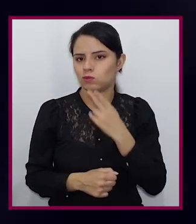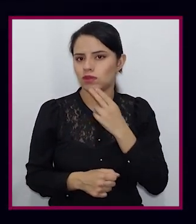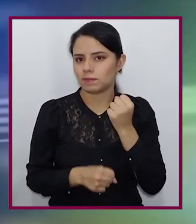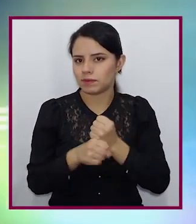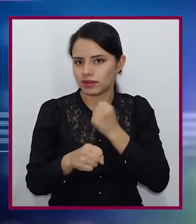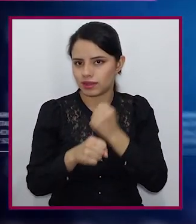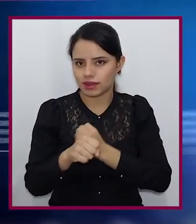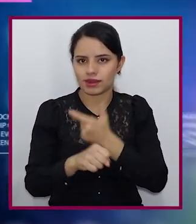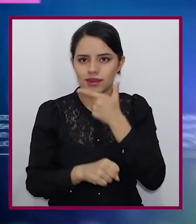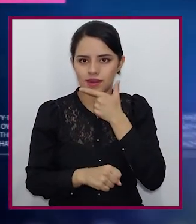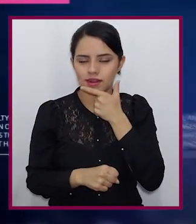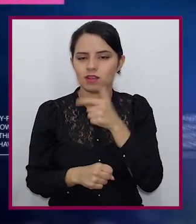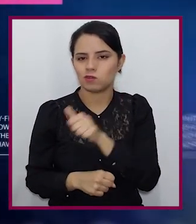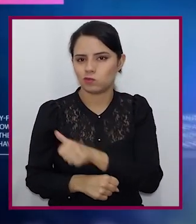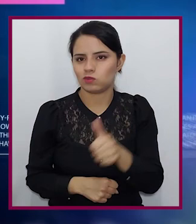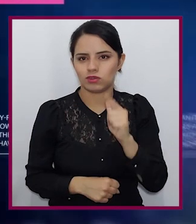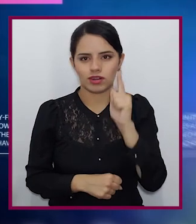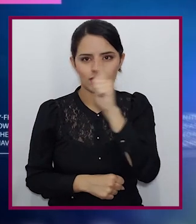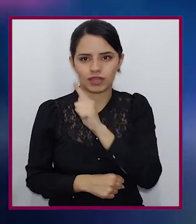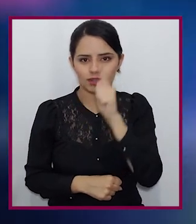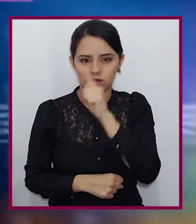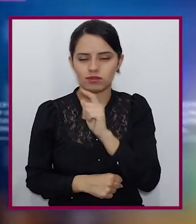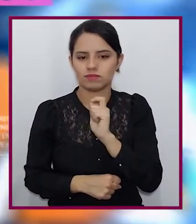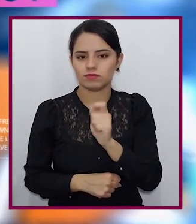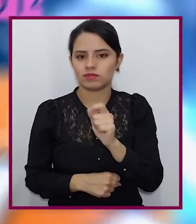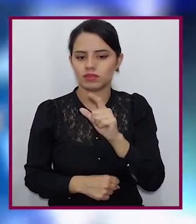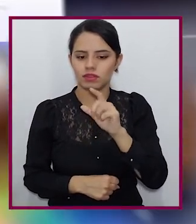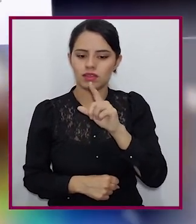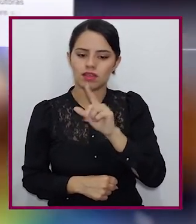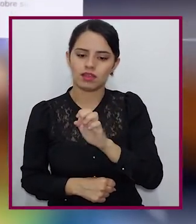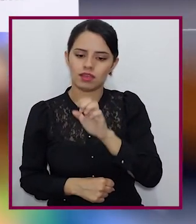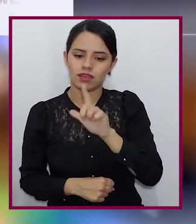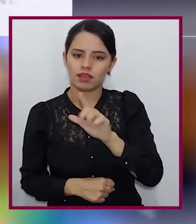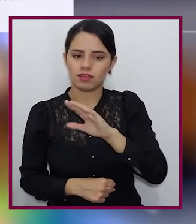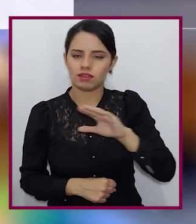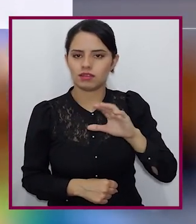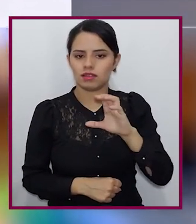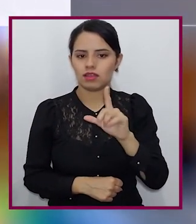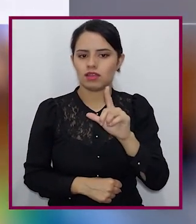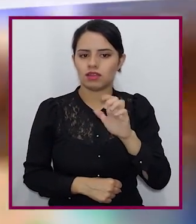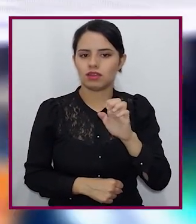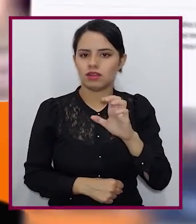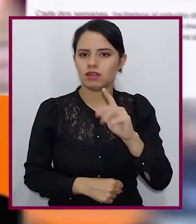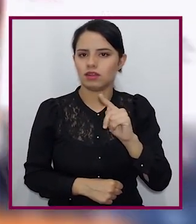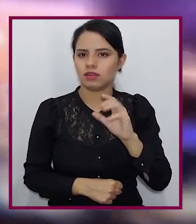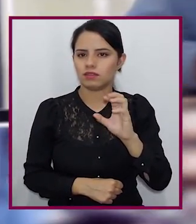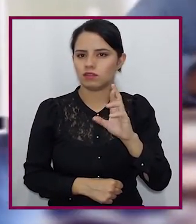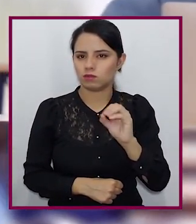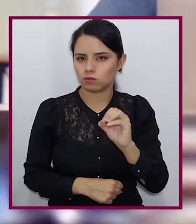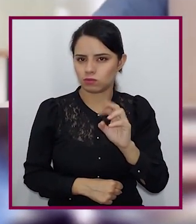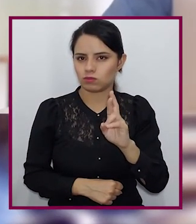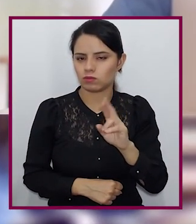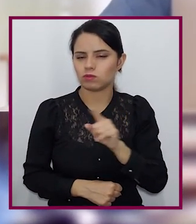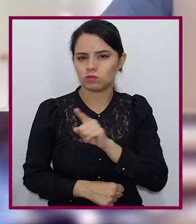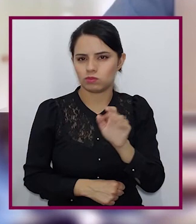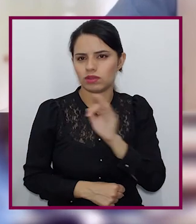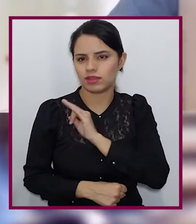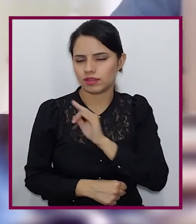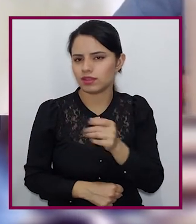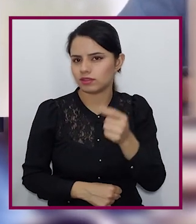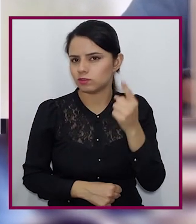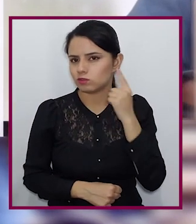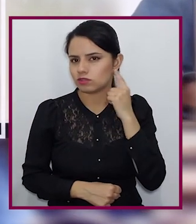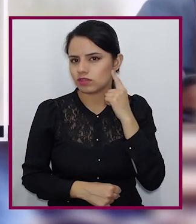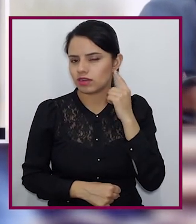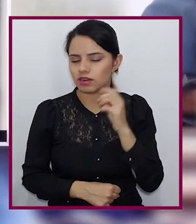listening. Otro bien rifado y sobre literatura es El Lector, que también puedes escuchar desde tu cel, en Spotify o